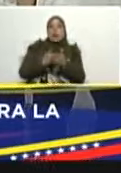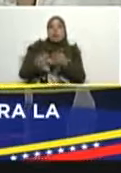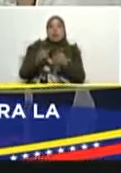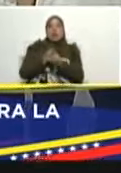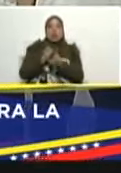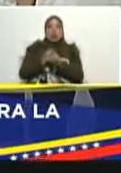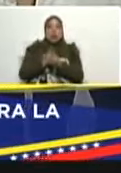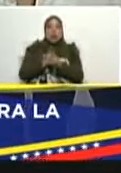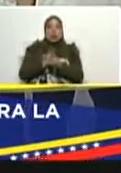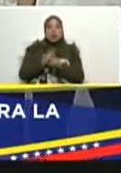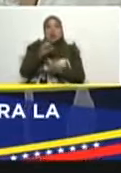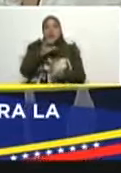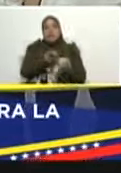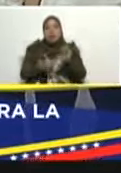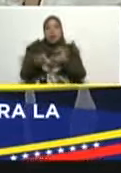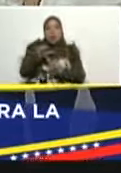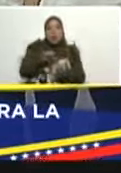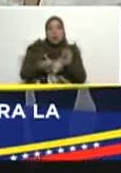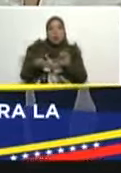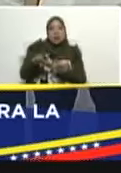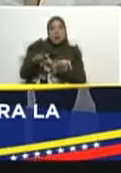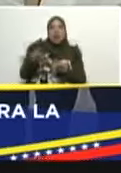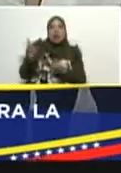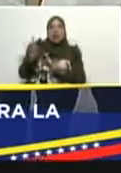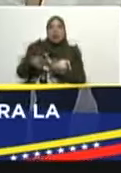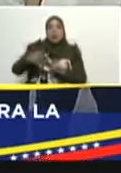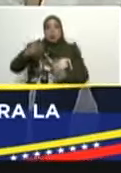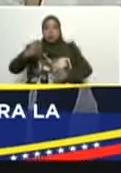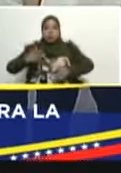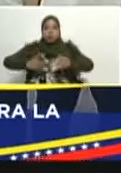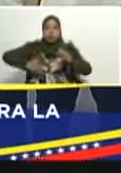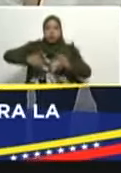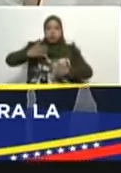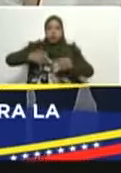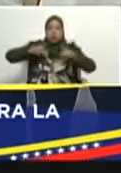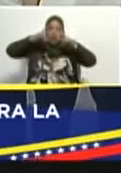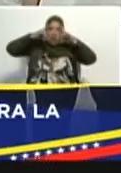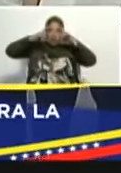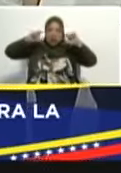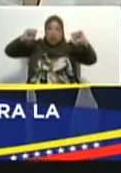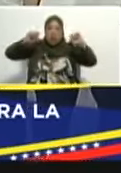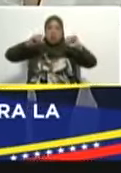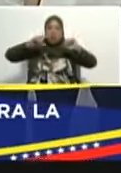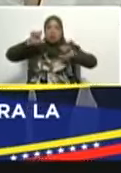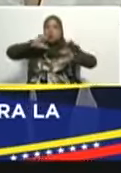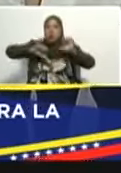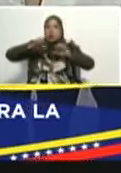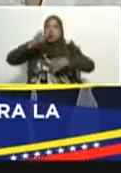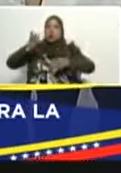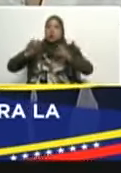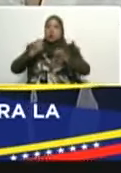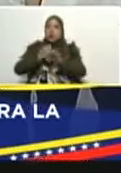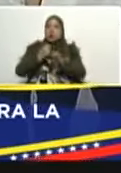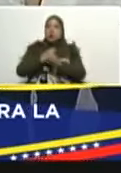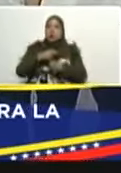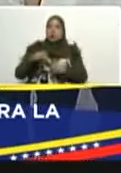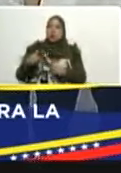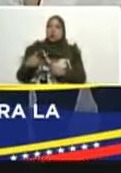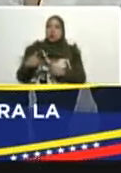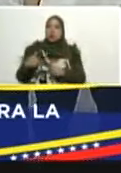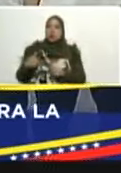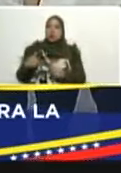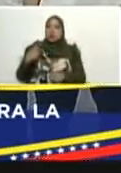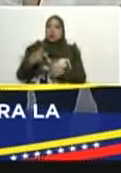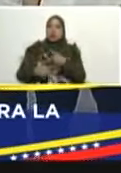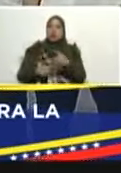olimpiadas en física, las olimpiadas en robótica e inteligencia artificial, que también tiene módulos módulos de formación en este gran centro